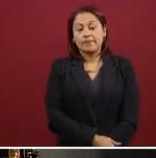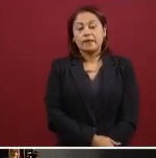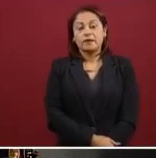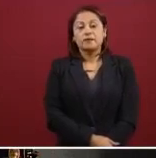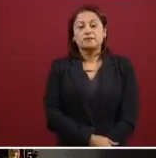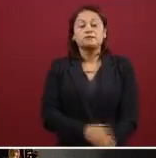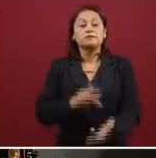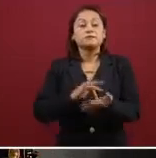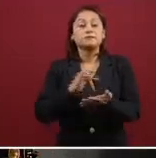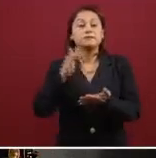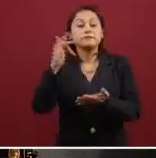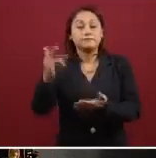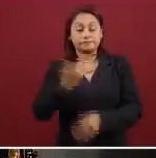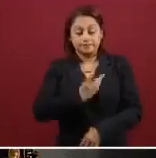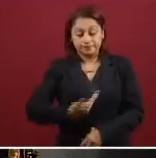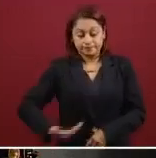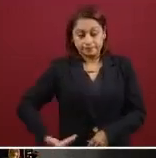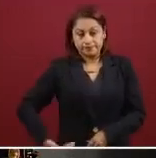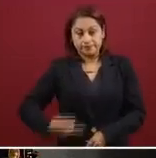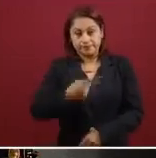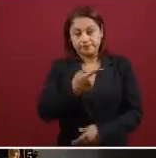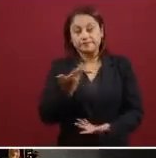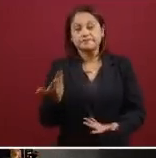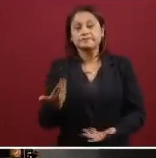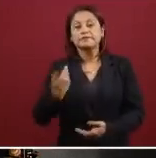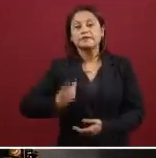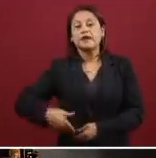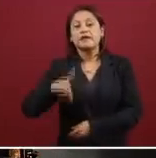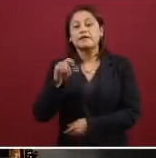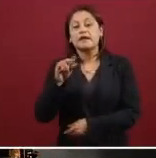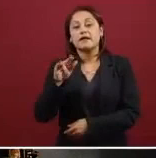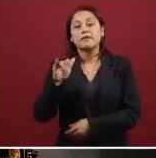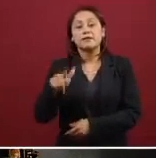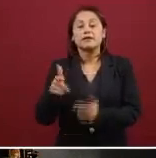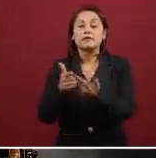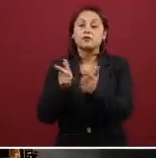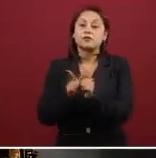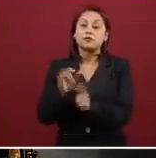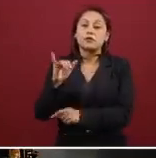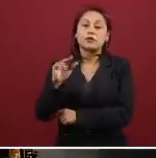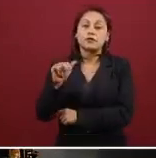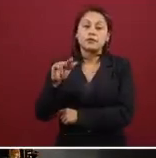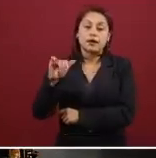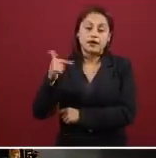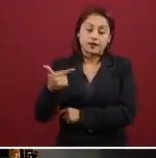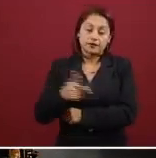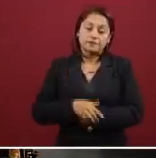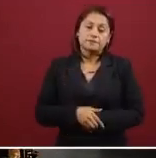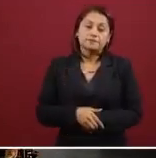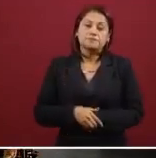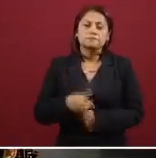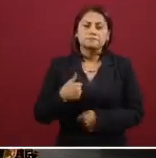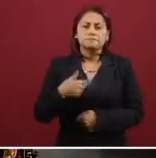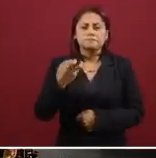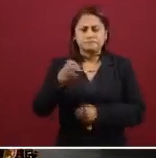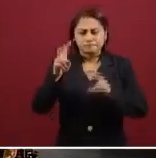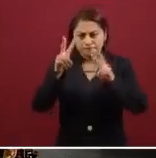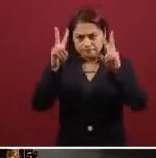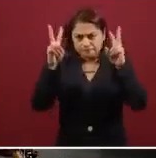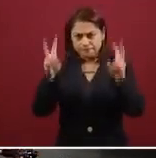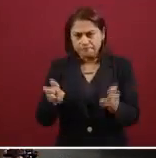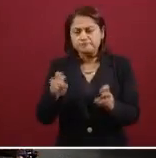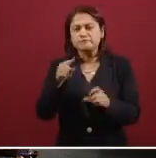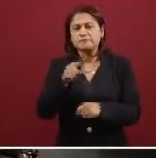Gracias, presidente. David Vicenteño, de Grupo Imagen. Sobre este tema en particular, ¿qué participación va a